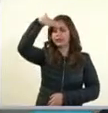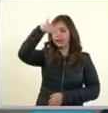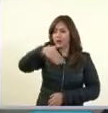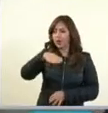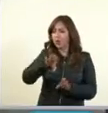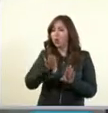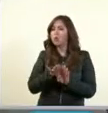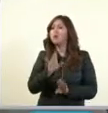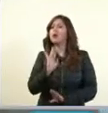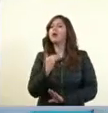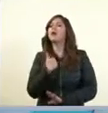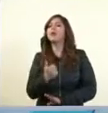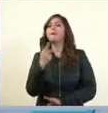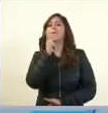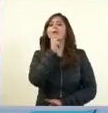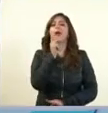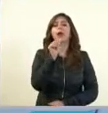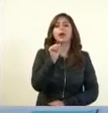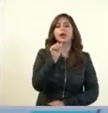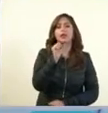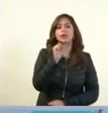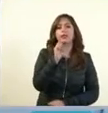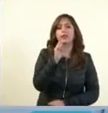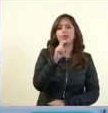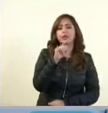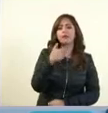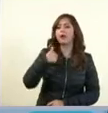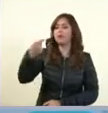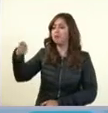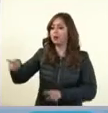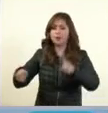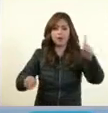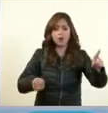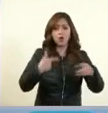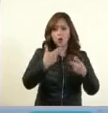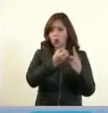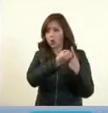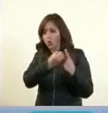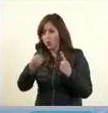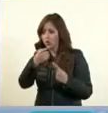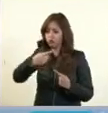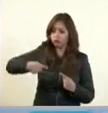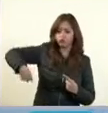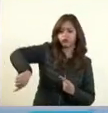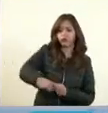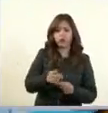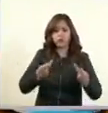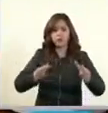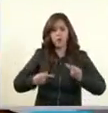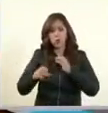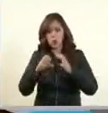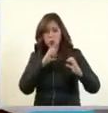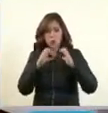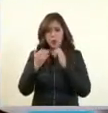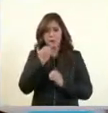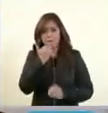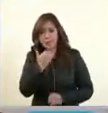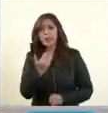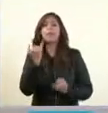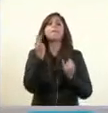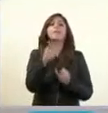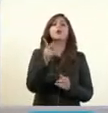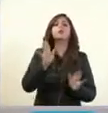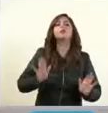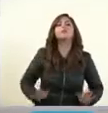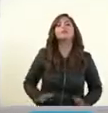persona asertiva delega, dirige, es seguro de sí mismo, tiene una buena comunicación. En segundo lugar, es muy